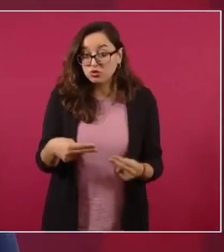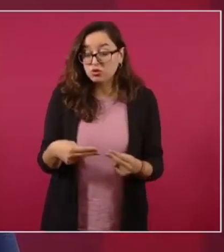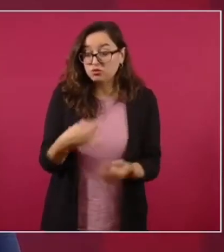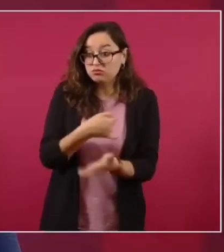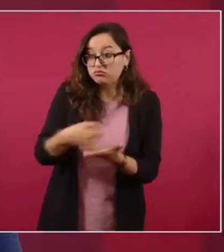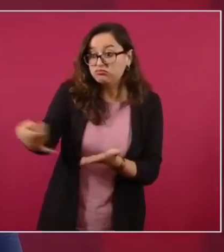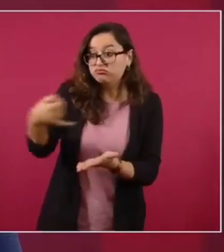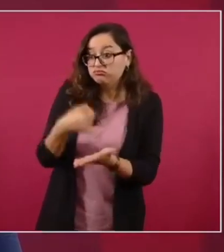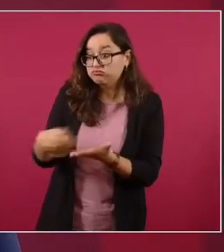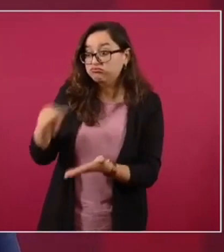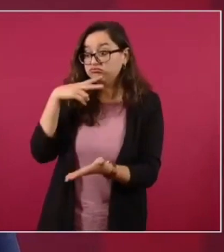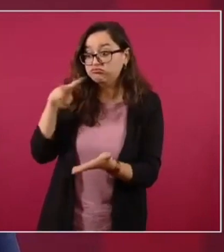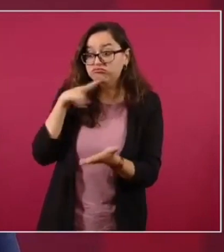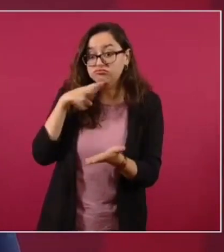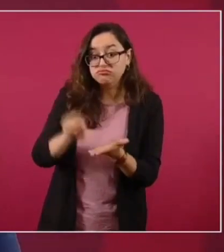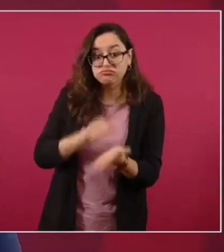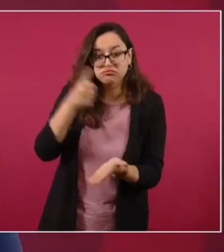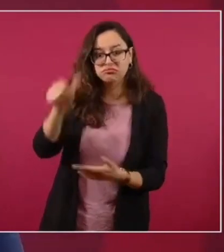no,